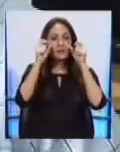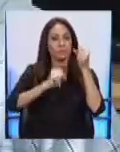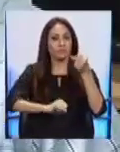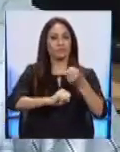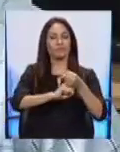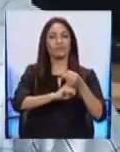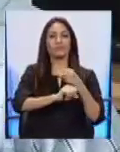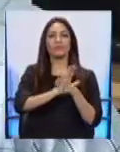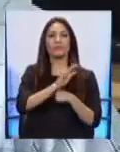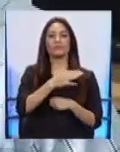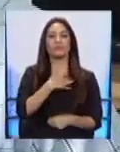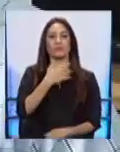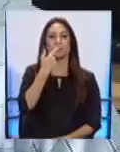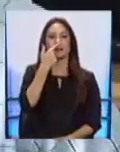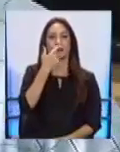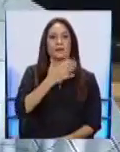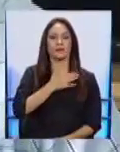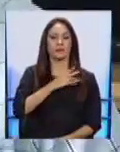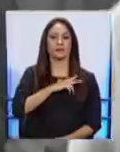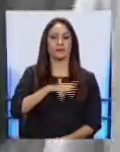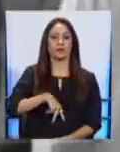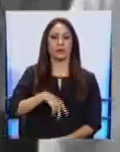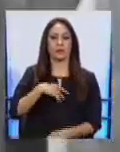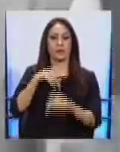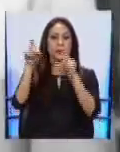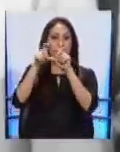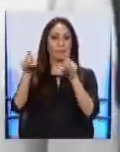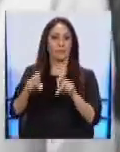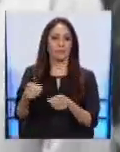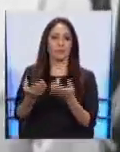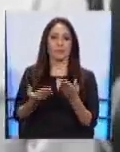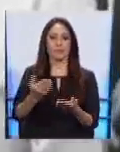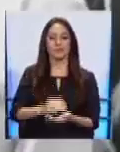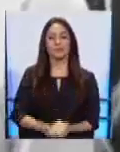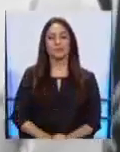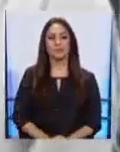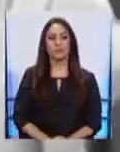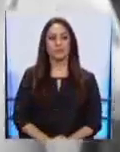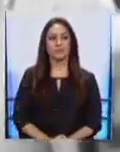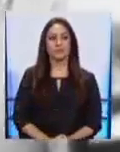obedece a sus propios intereses de empresa. Fabiola Santana, TC Televisión.